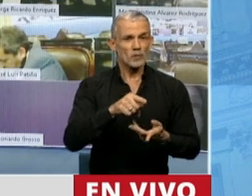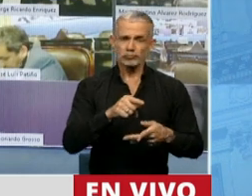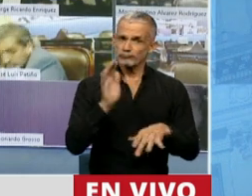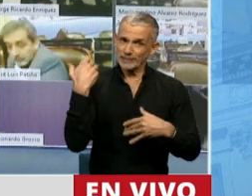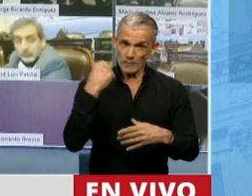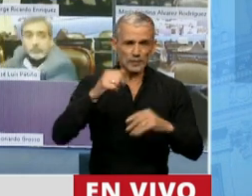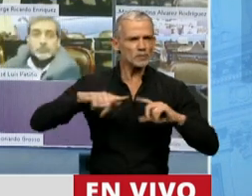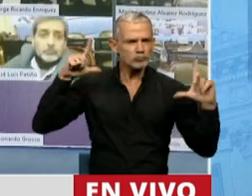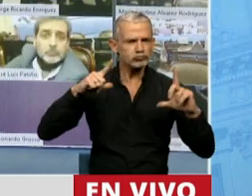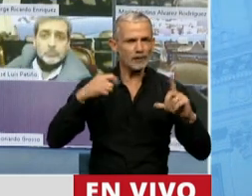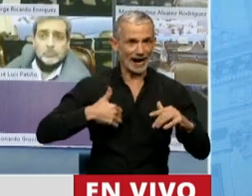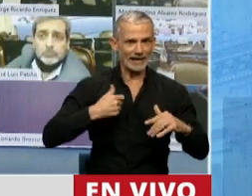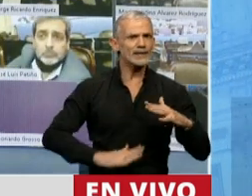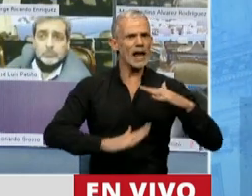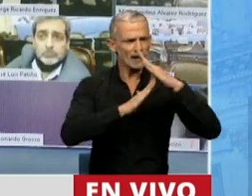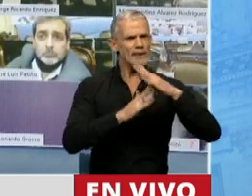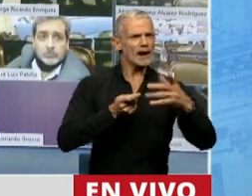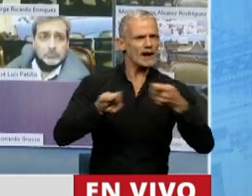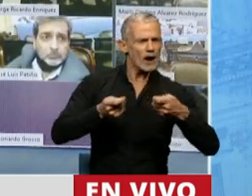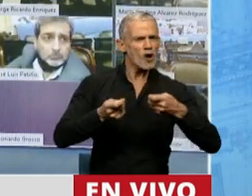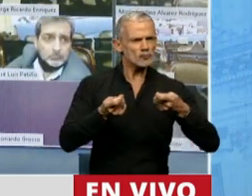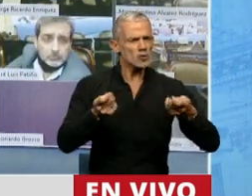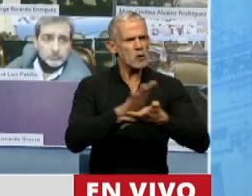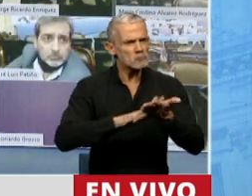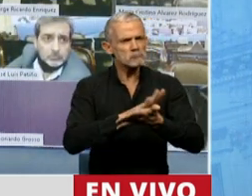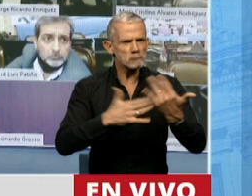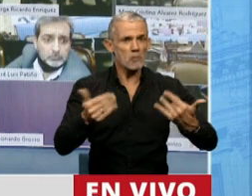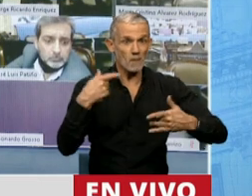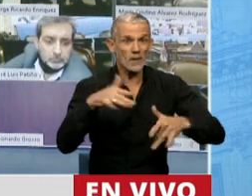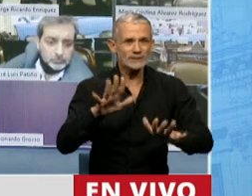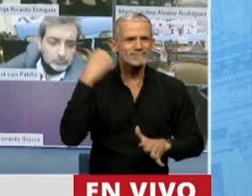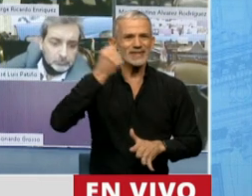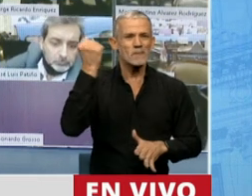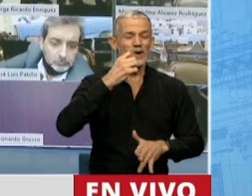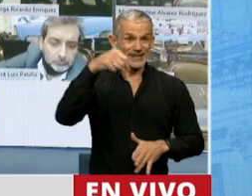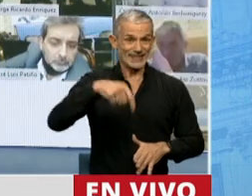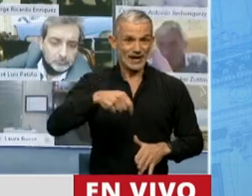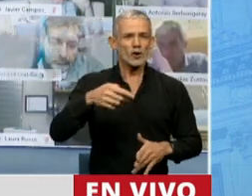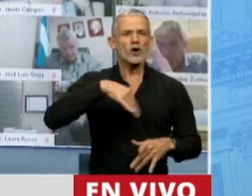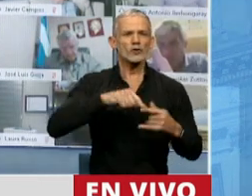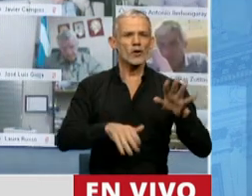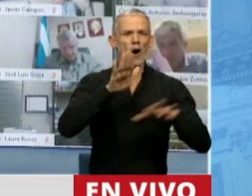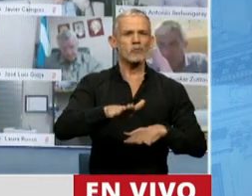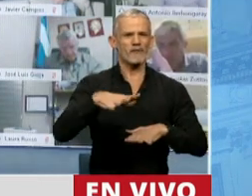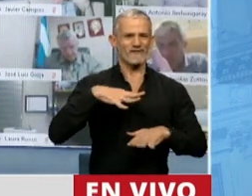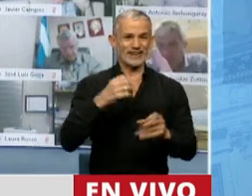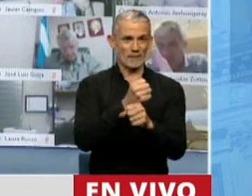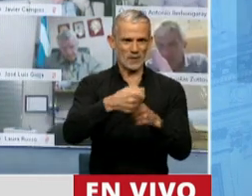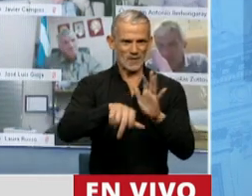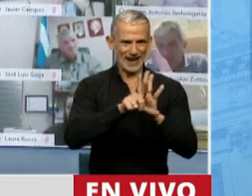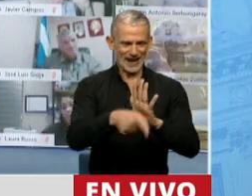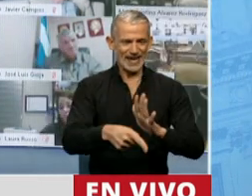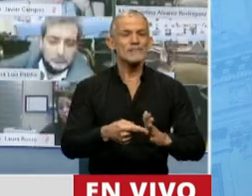clave fue líder de las negociaciones y por eso nos parece tan importante que hoy demos el paso que estamos dando